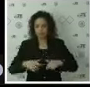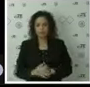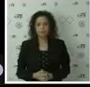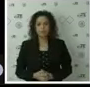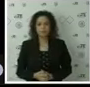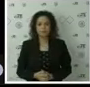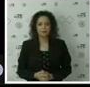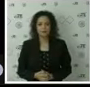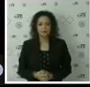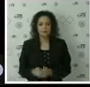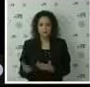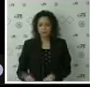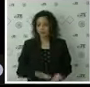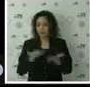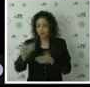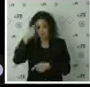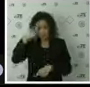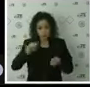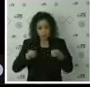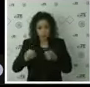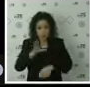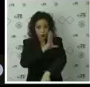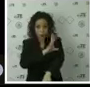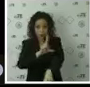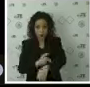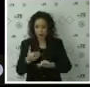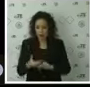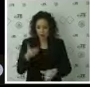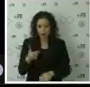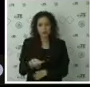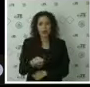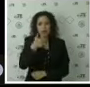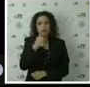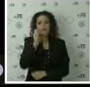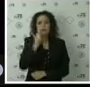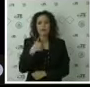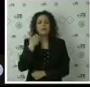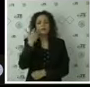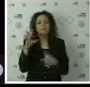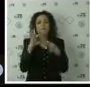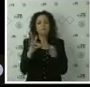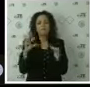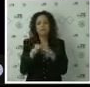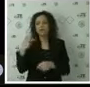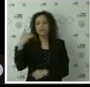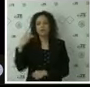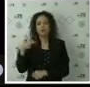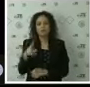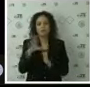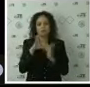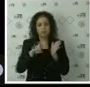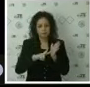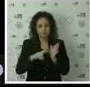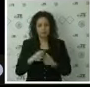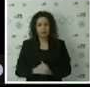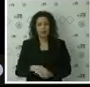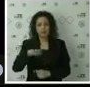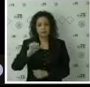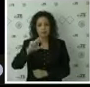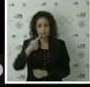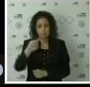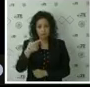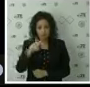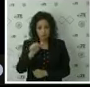de ceder la conducción del webinar a nuestra coordinadora, me permitiré leer su breve semblanza curricular. Marta Leticia Mercado